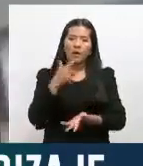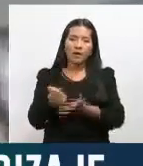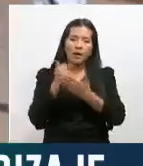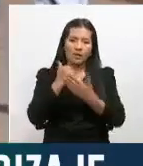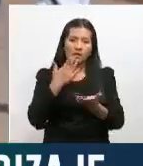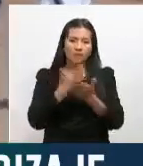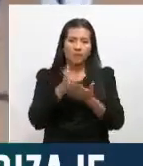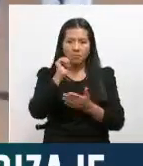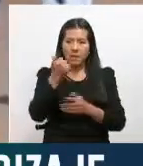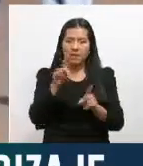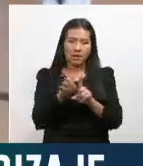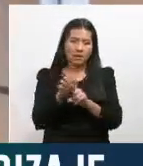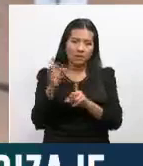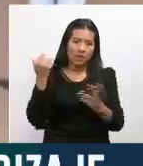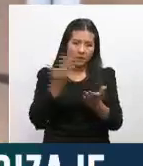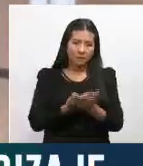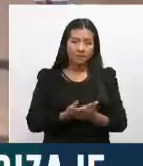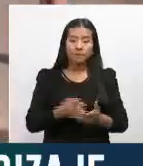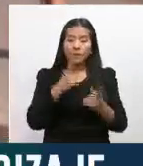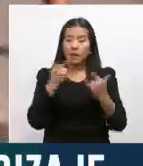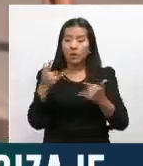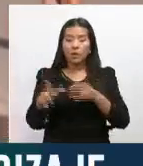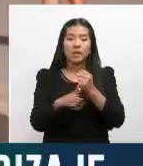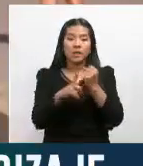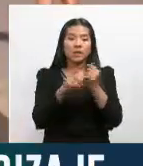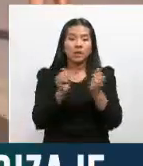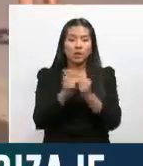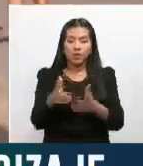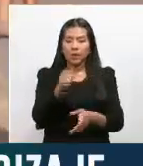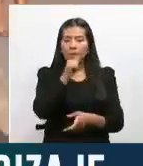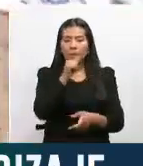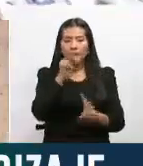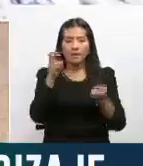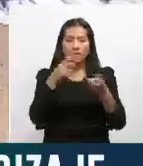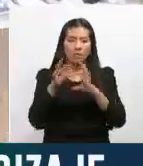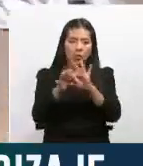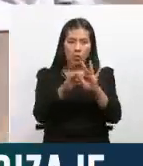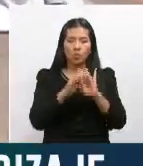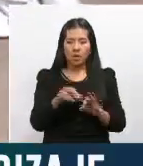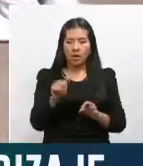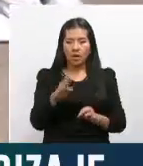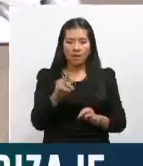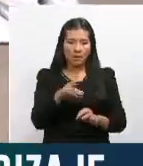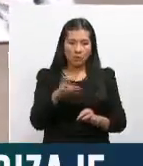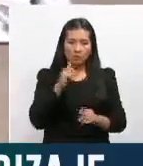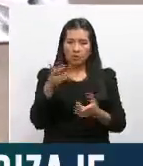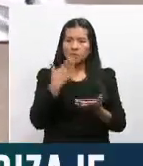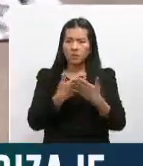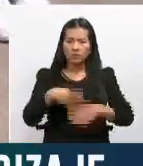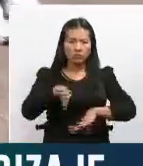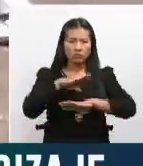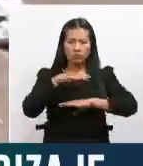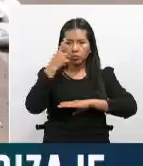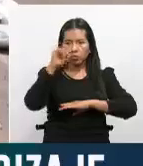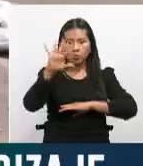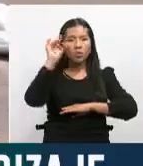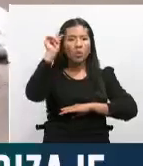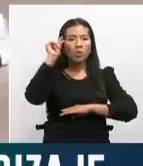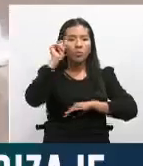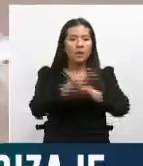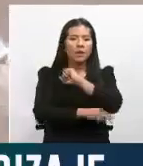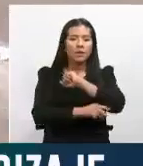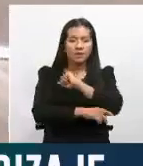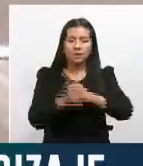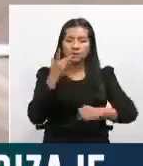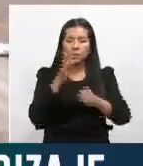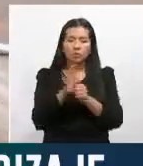mañana viniendo. Dirigentes y sectores sociales, liderizados a la cabeza del Pacto de Unidad de la Amazonía, satisfechos con el gobierno nacional por cumplir sus compromisos